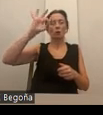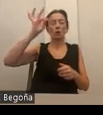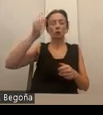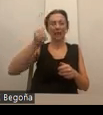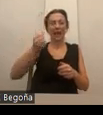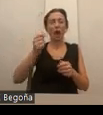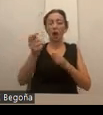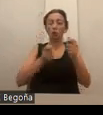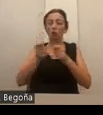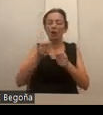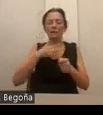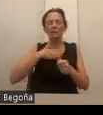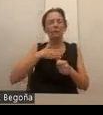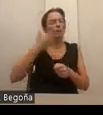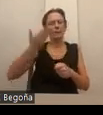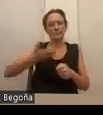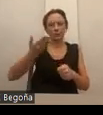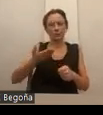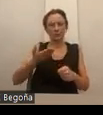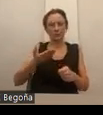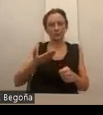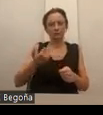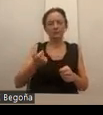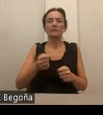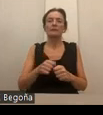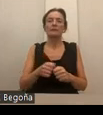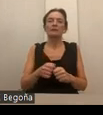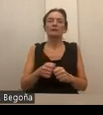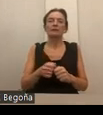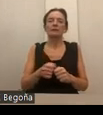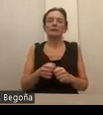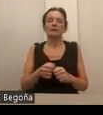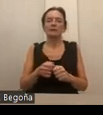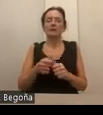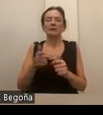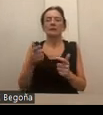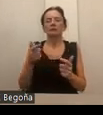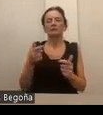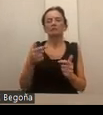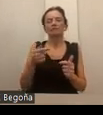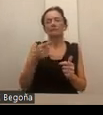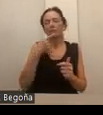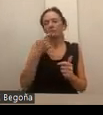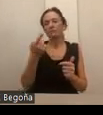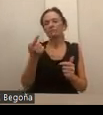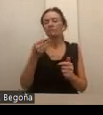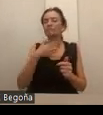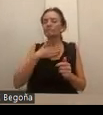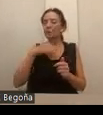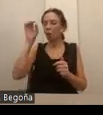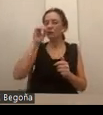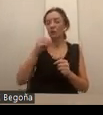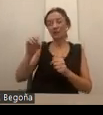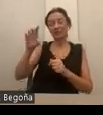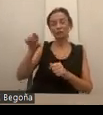También en el tema cardiovascular, pero bueno, ya os digo, es uno de los productos que creo que tendría que